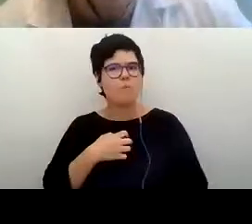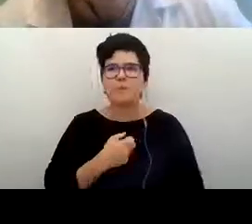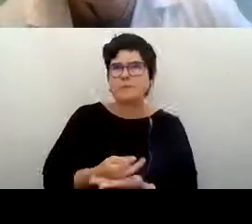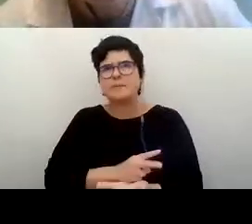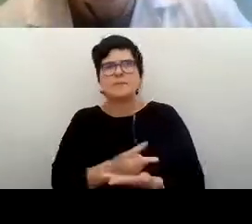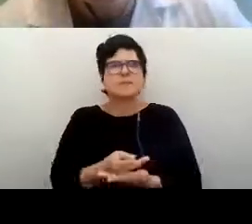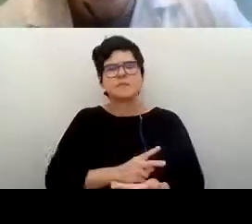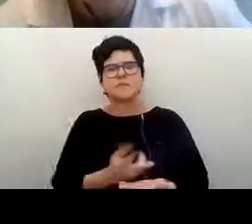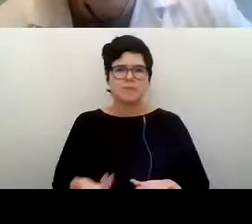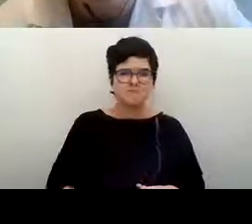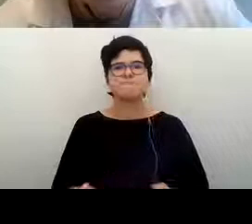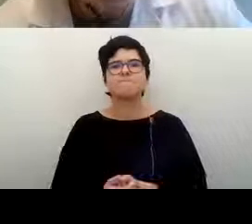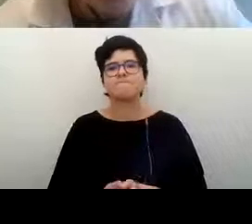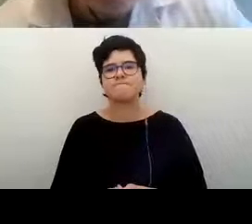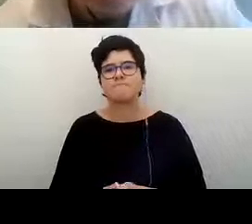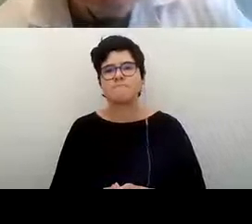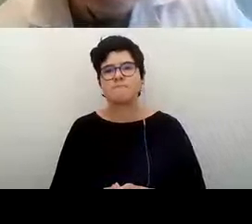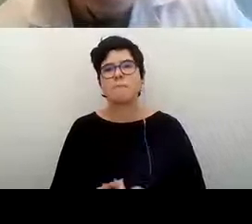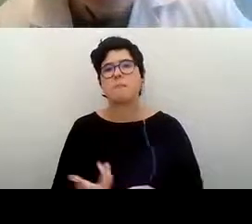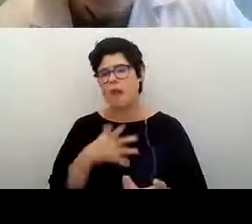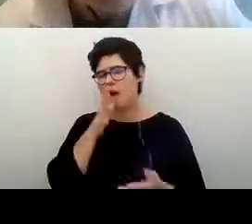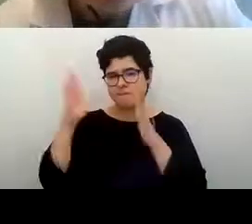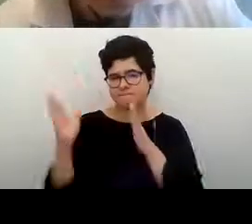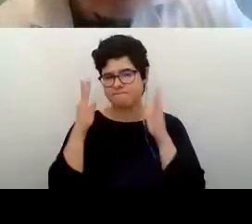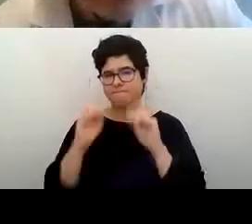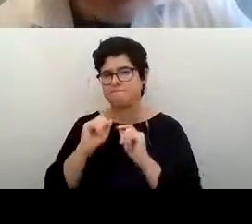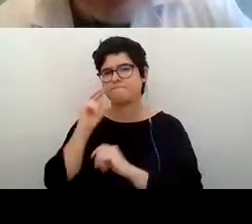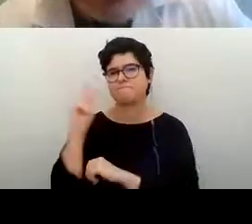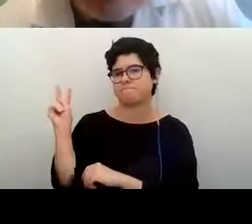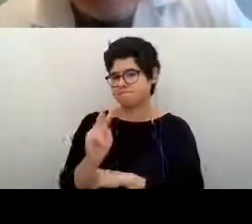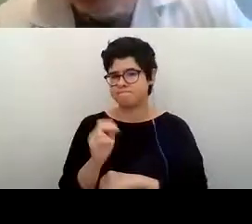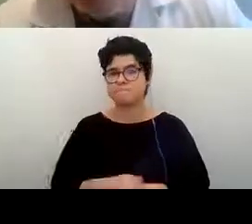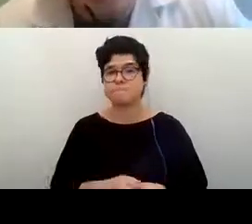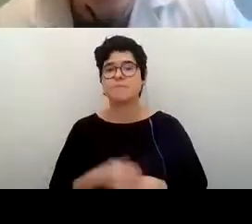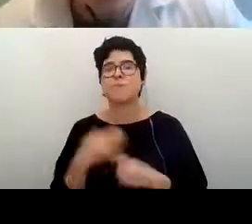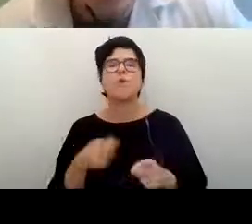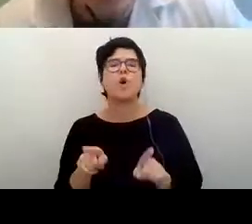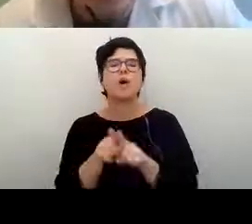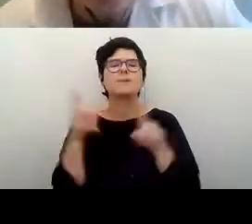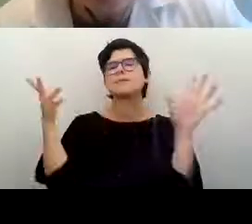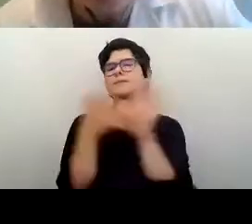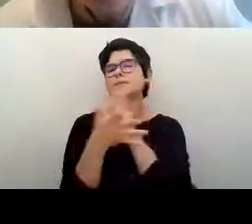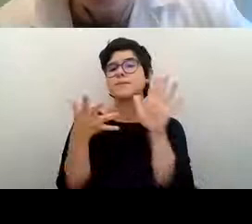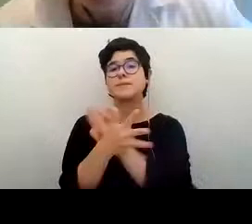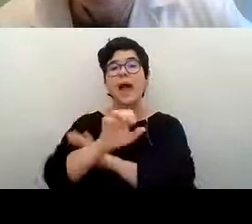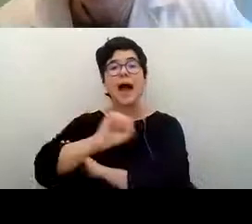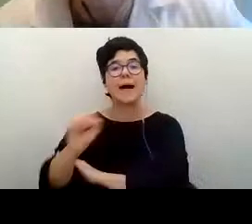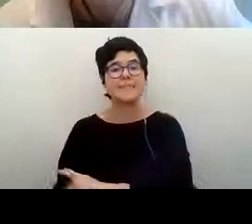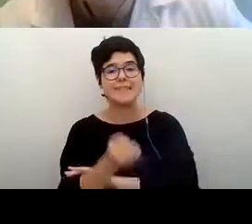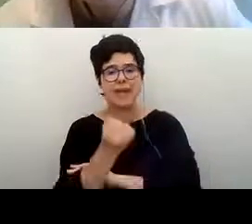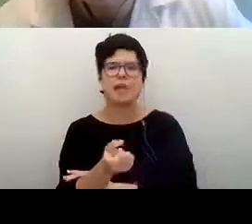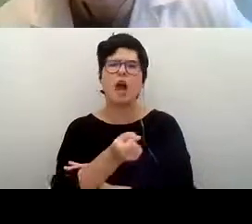continuación. Para comenzar, definiríamos la astenia. Yo imagino que estaréis de acuerdo con esta